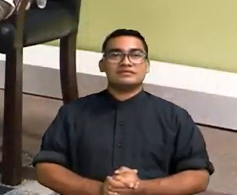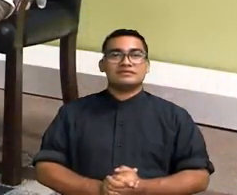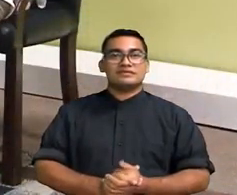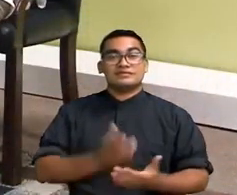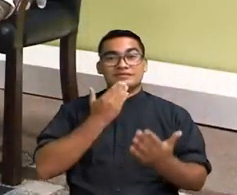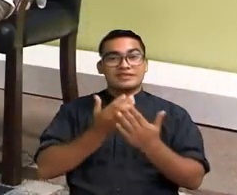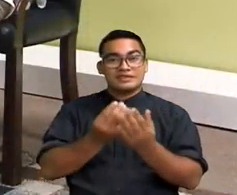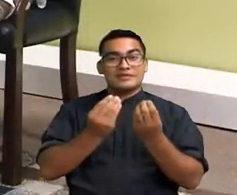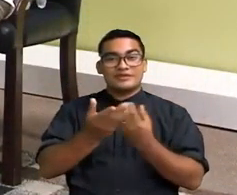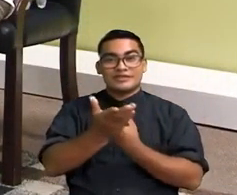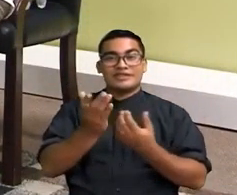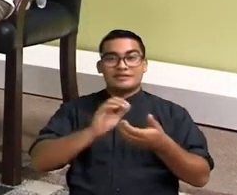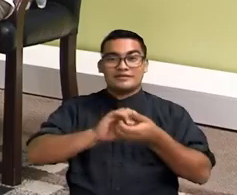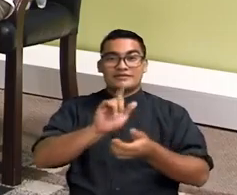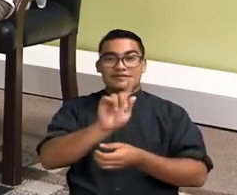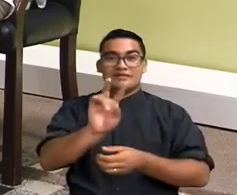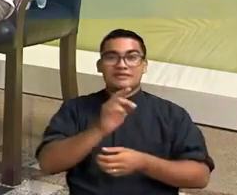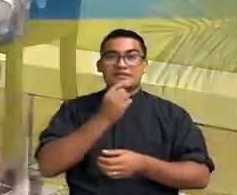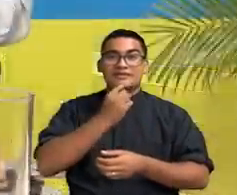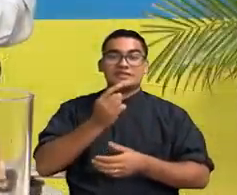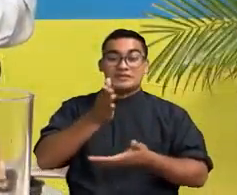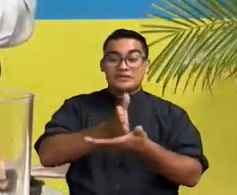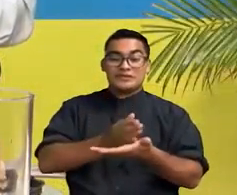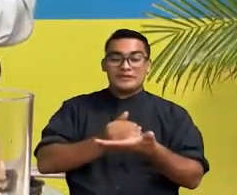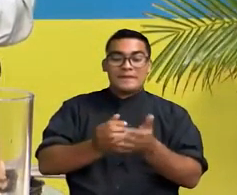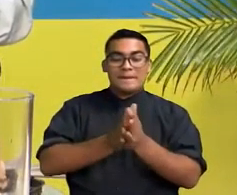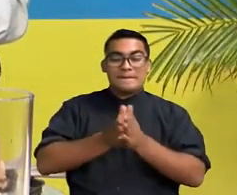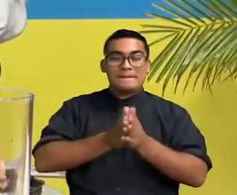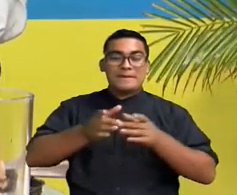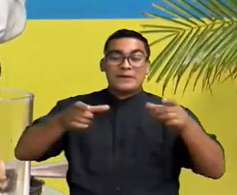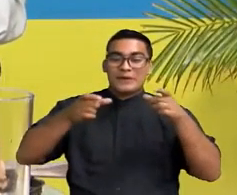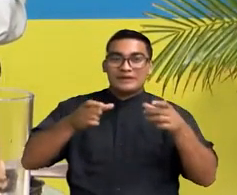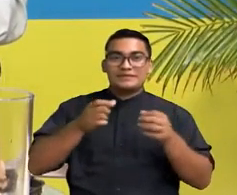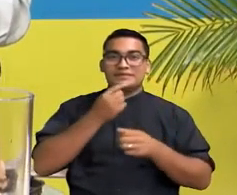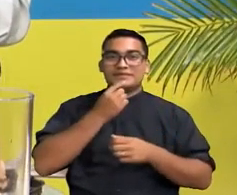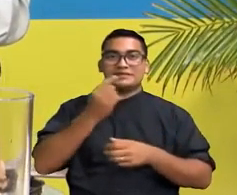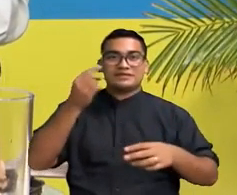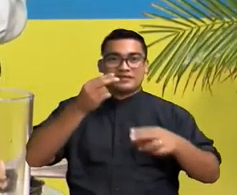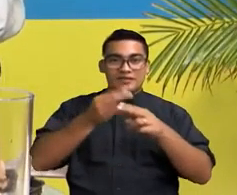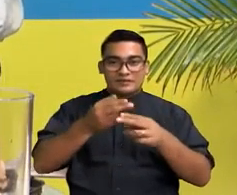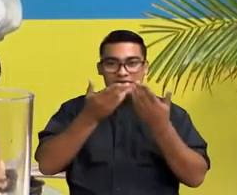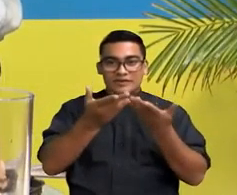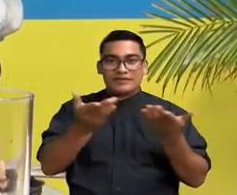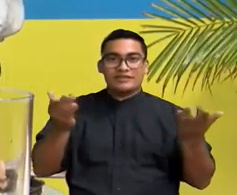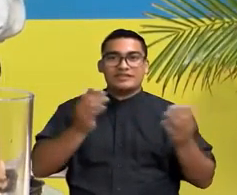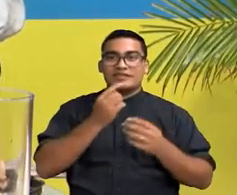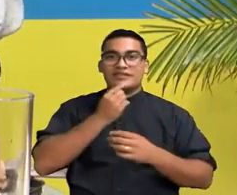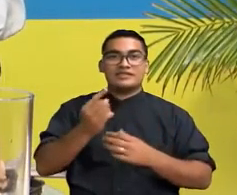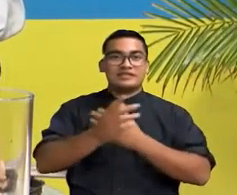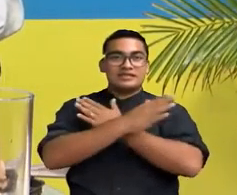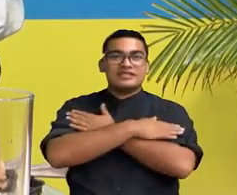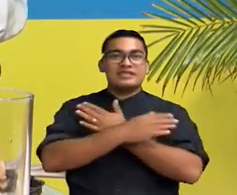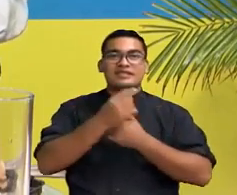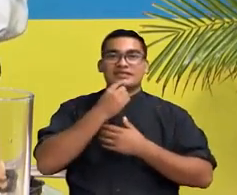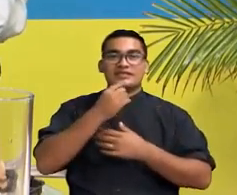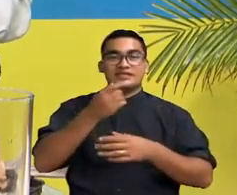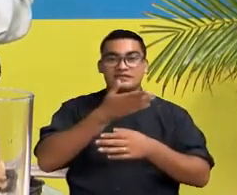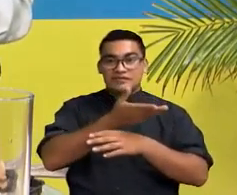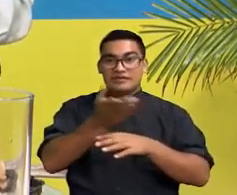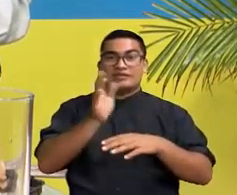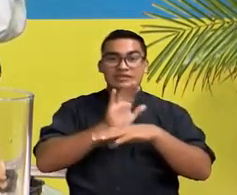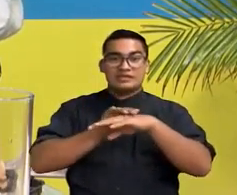Entonces, gracias, amigos televidentes. Mientras nosotros degustamos de este pastel, en nombre de ustedes, les enviamos saludos y les invitamos a